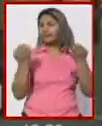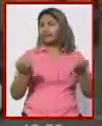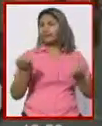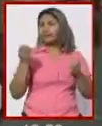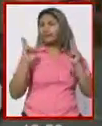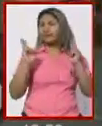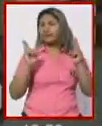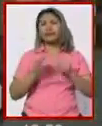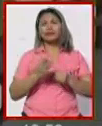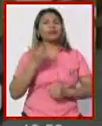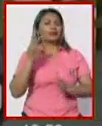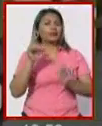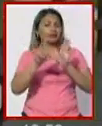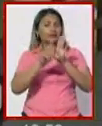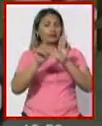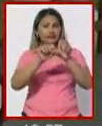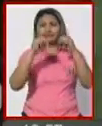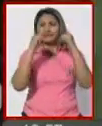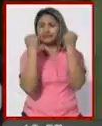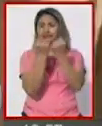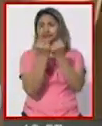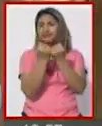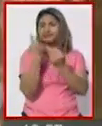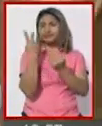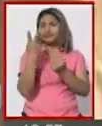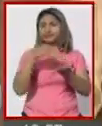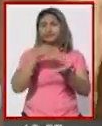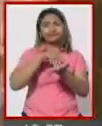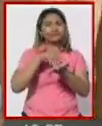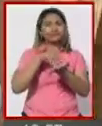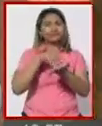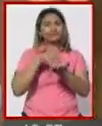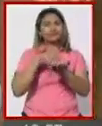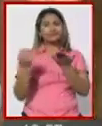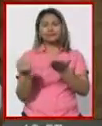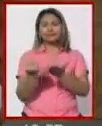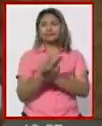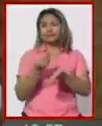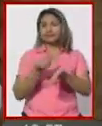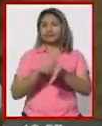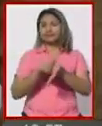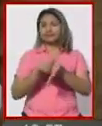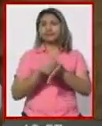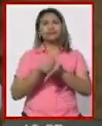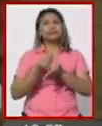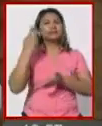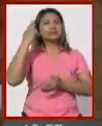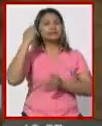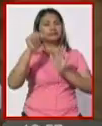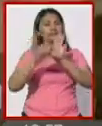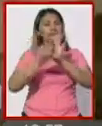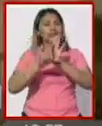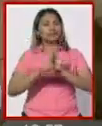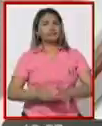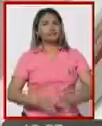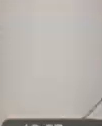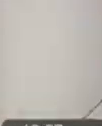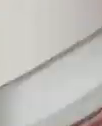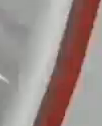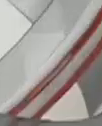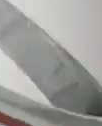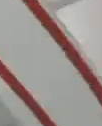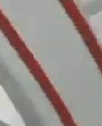aprobación de la Ley de Empresas Sociales. Ven inestabilidad en sus nuevas inversiones por esta ley.